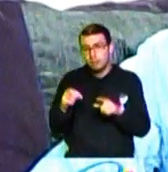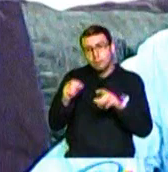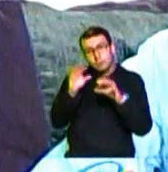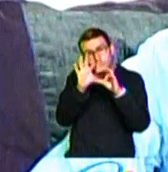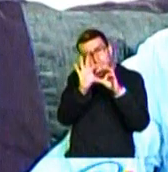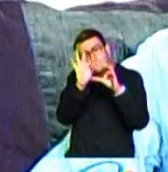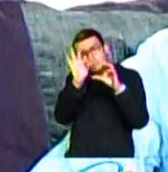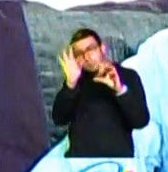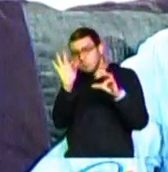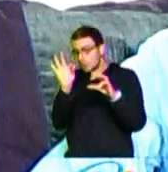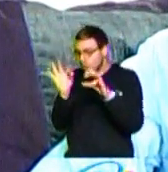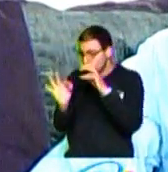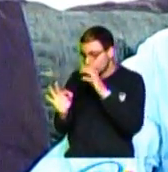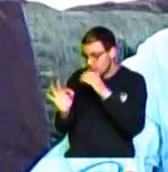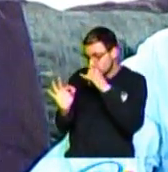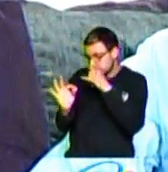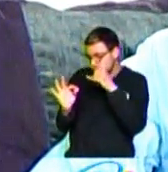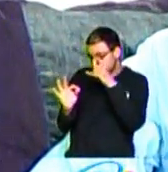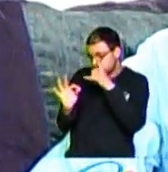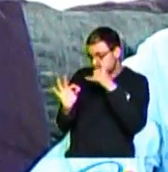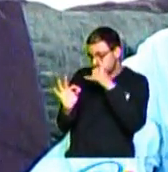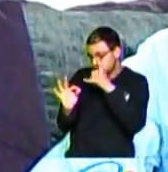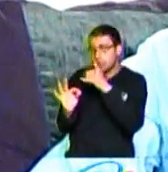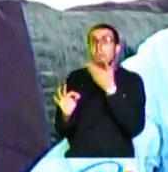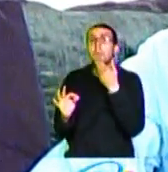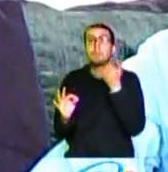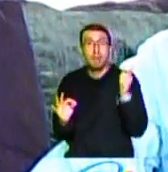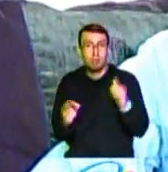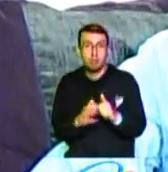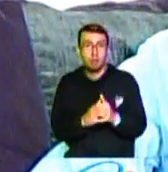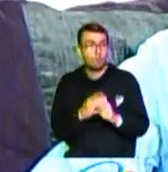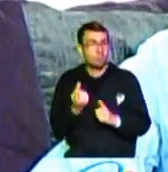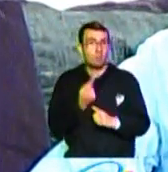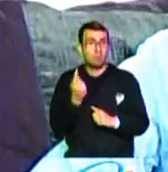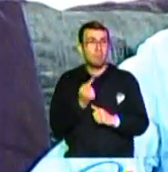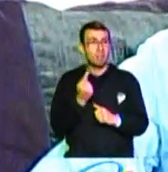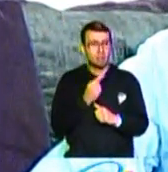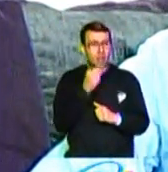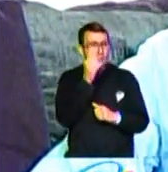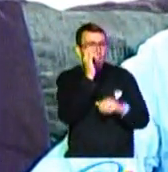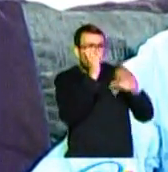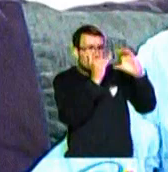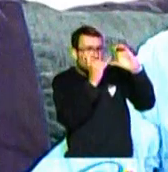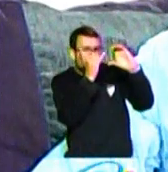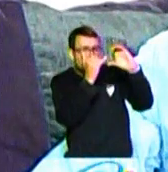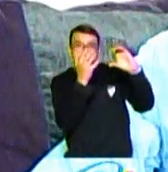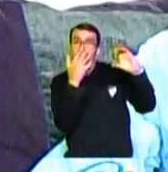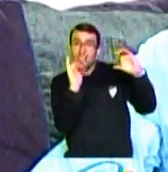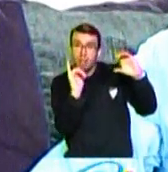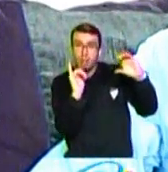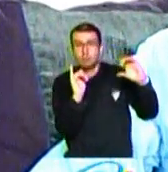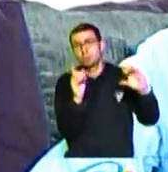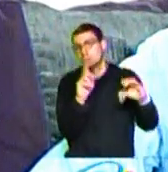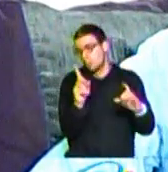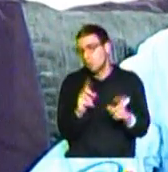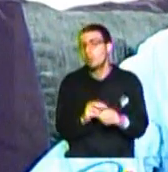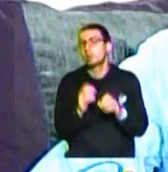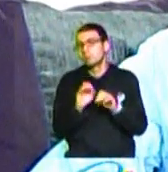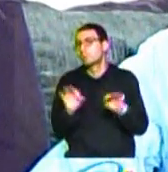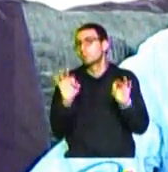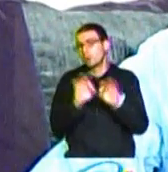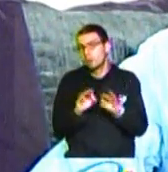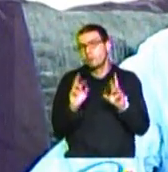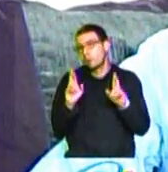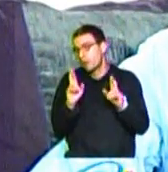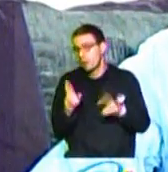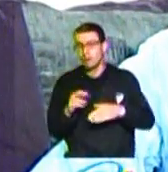le alcanza y entonces lo sacan ahí con la citología y nada pasa. Ojalá también ecografía y todo lo que uno necesite para